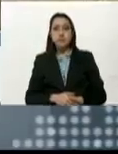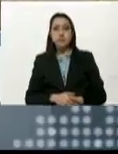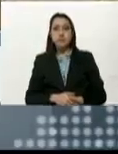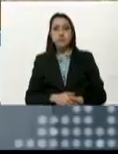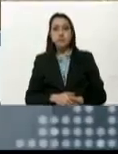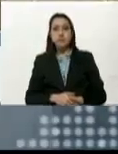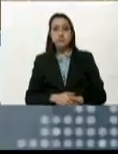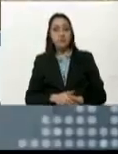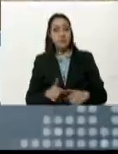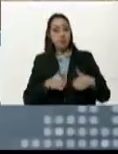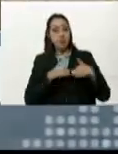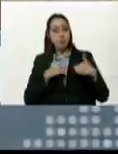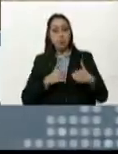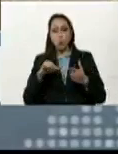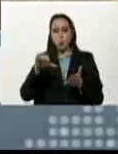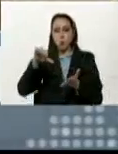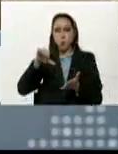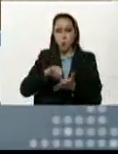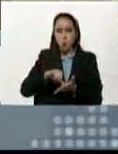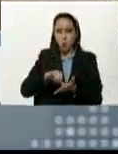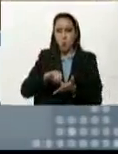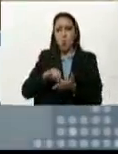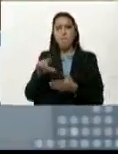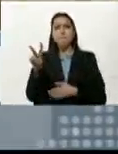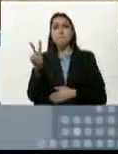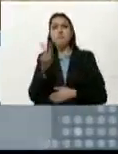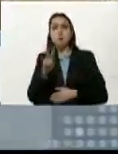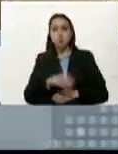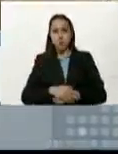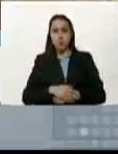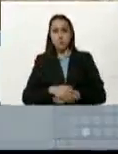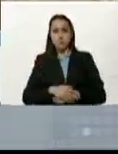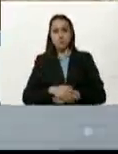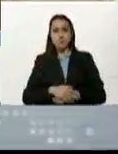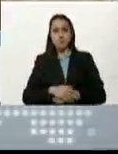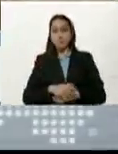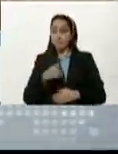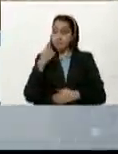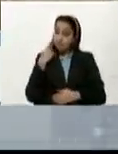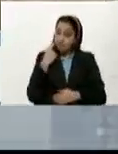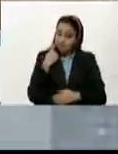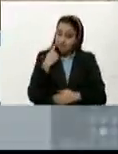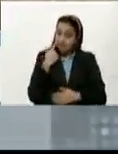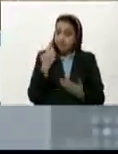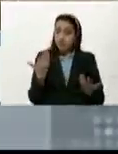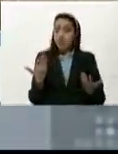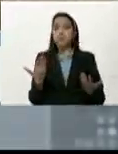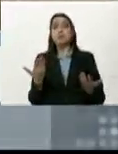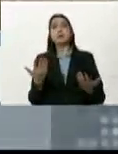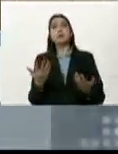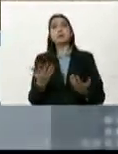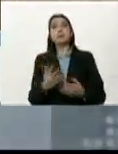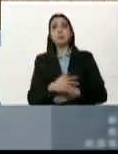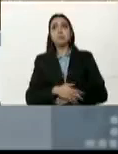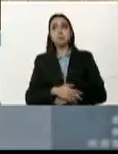el corazón de venezuela war de punta a punto se encuentra de punta a punta